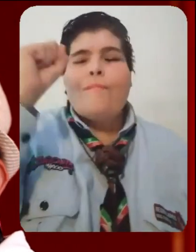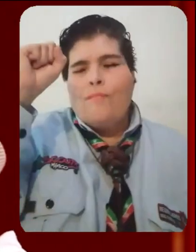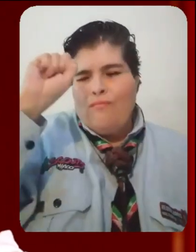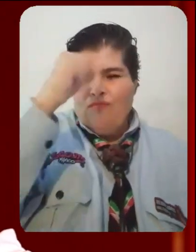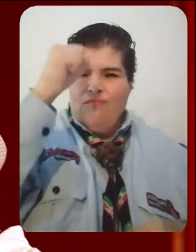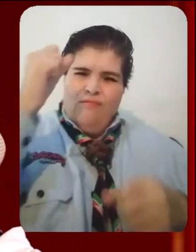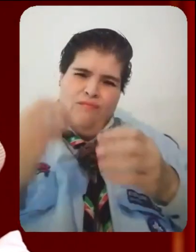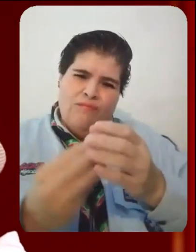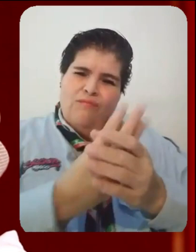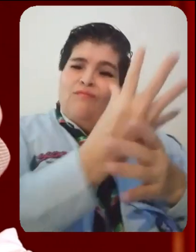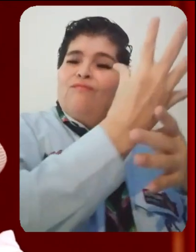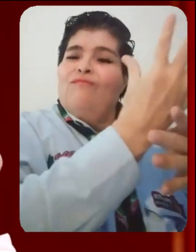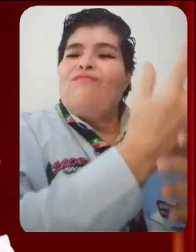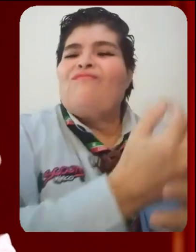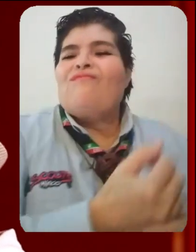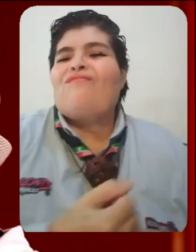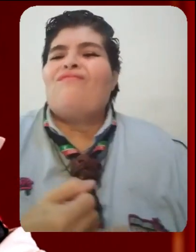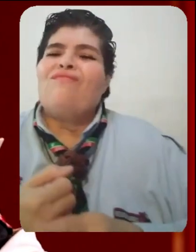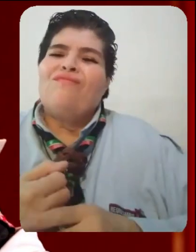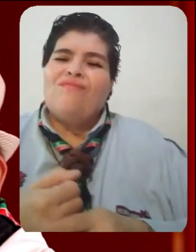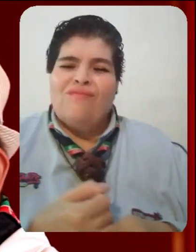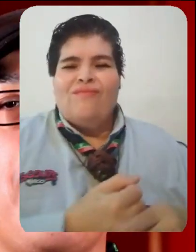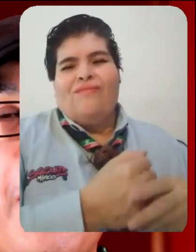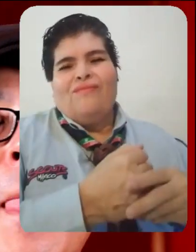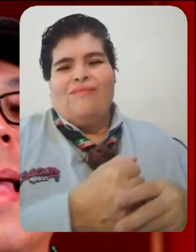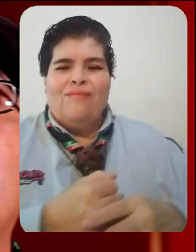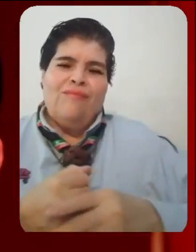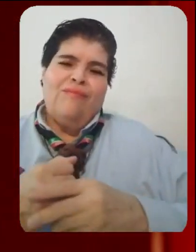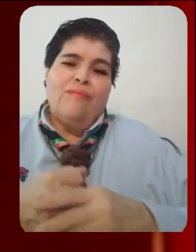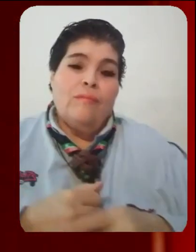adversidad llega a surgir.